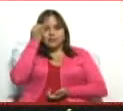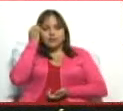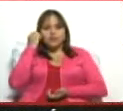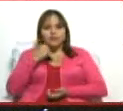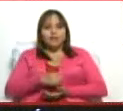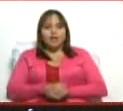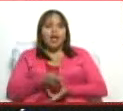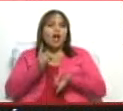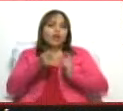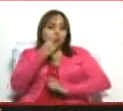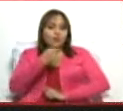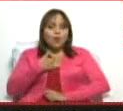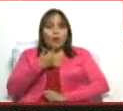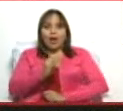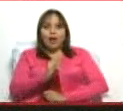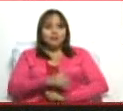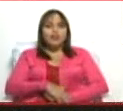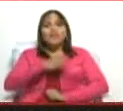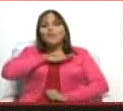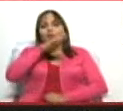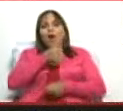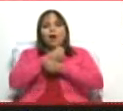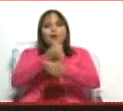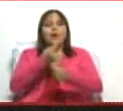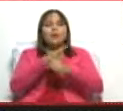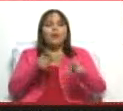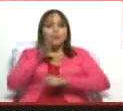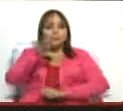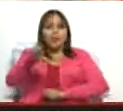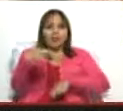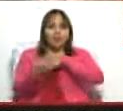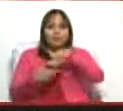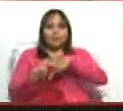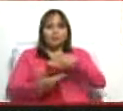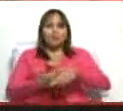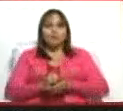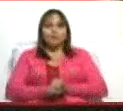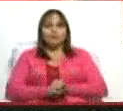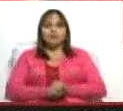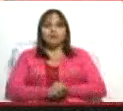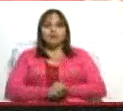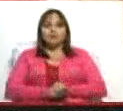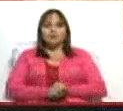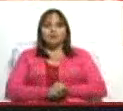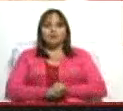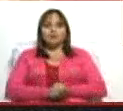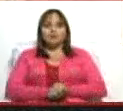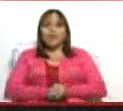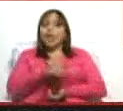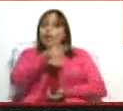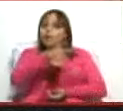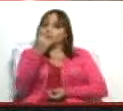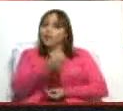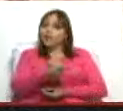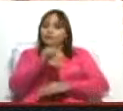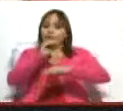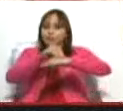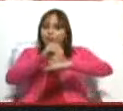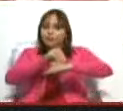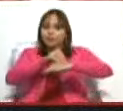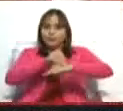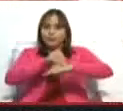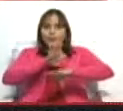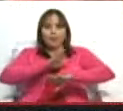pero por esta patria, por nuestra revolución. Y lo que sirve esto es de alertarnos, ¿ves?